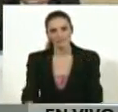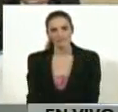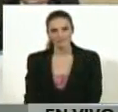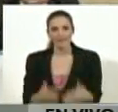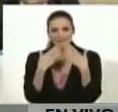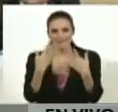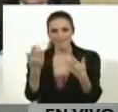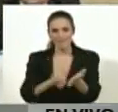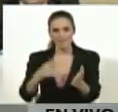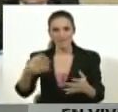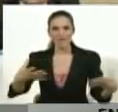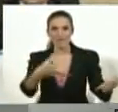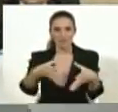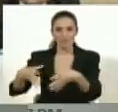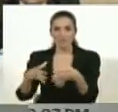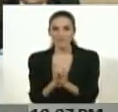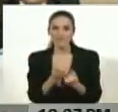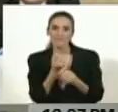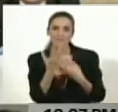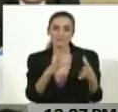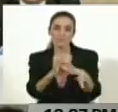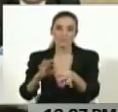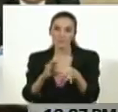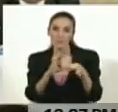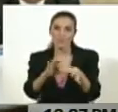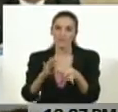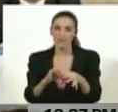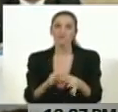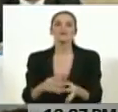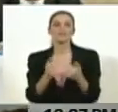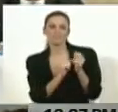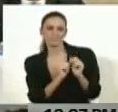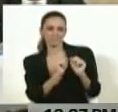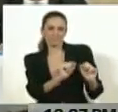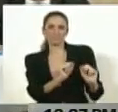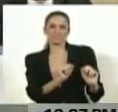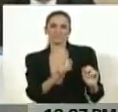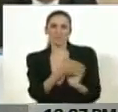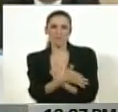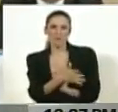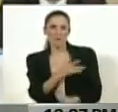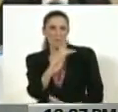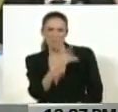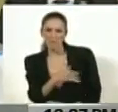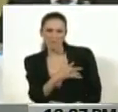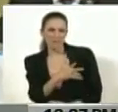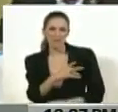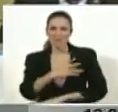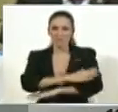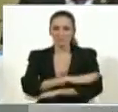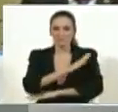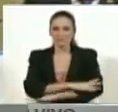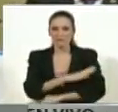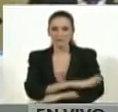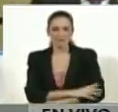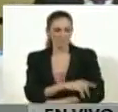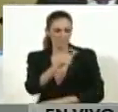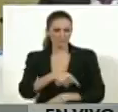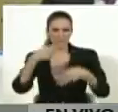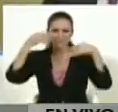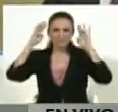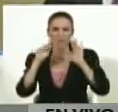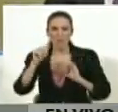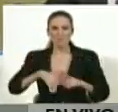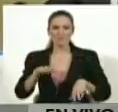damos las gracias a esos movimientos que han expresado su solidaridad y han repudiado la vil actuación de este personaje que hoy